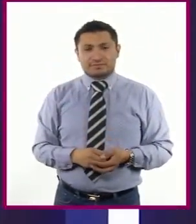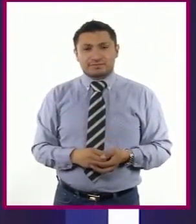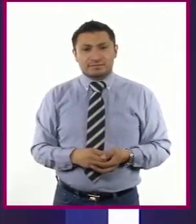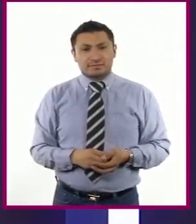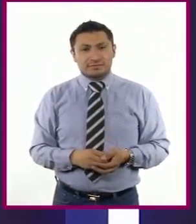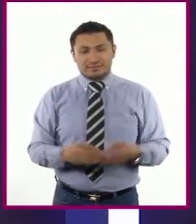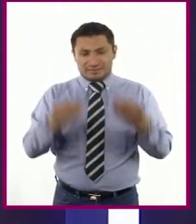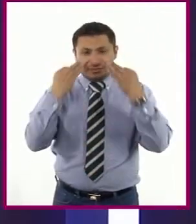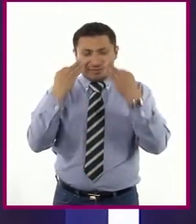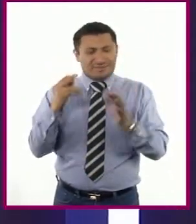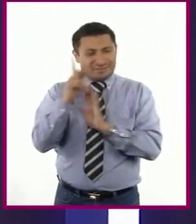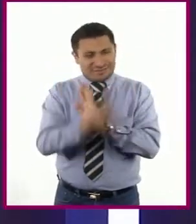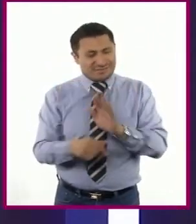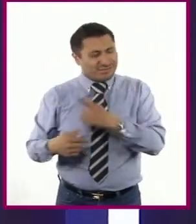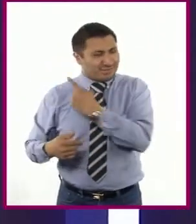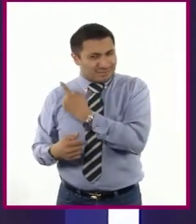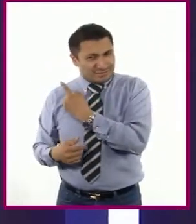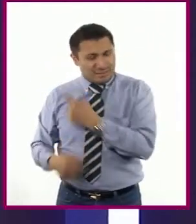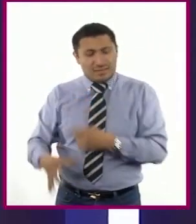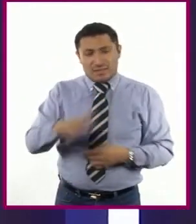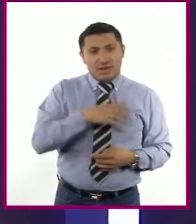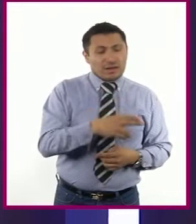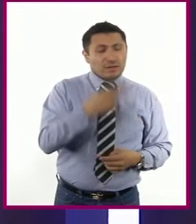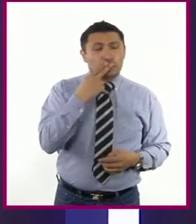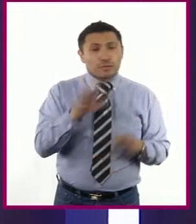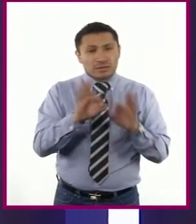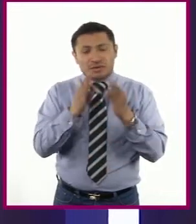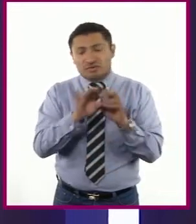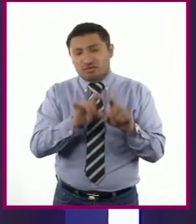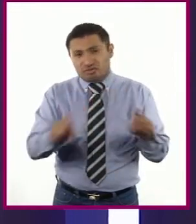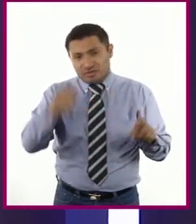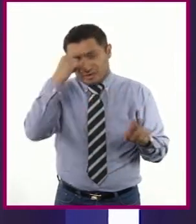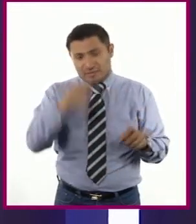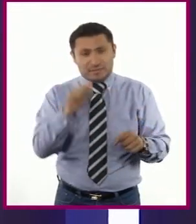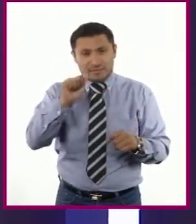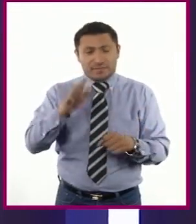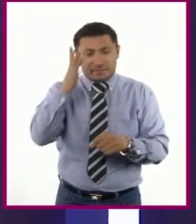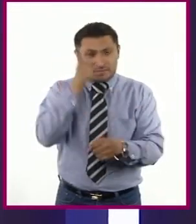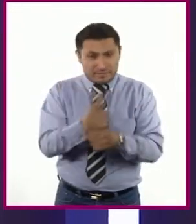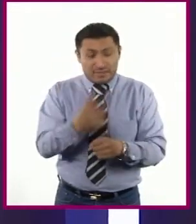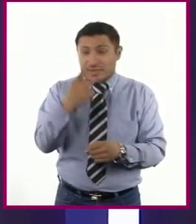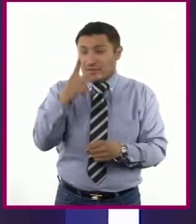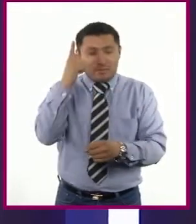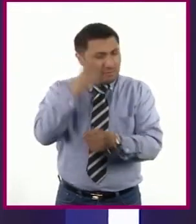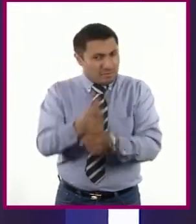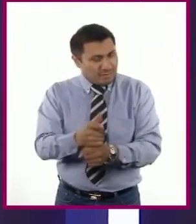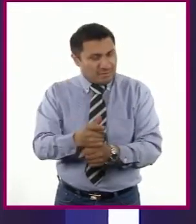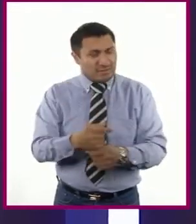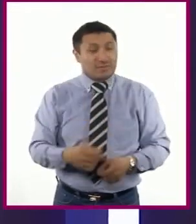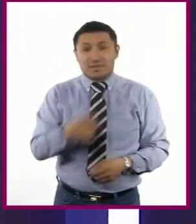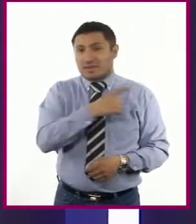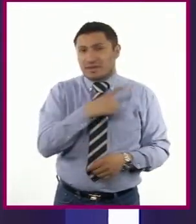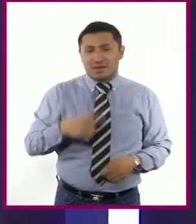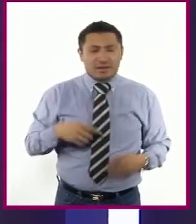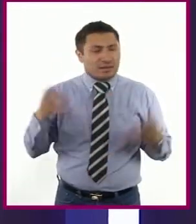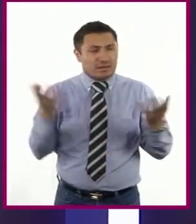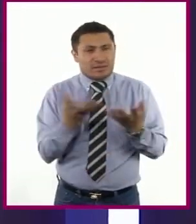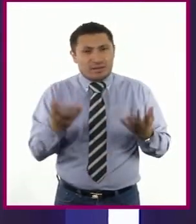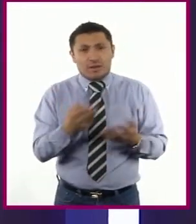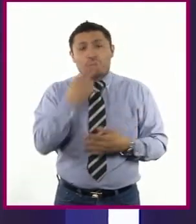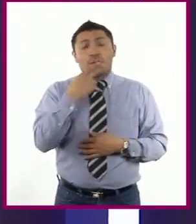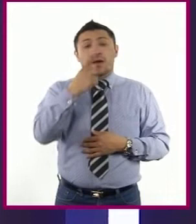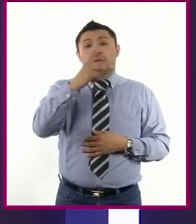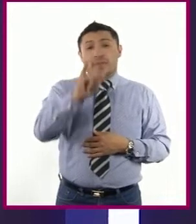Como nos mostró el video, en la aplicación de las fórmulas para obtener el área y el perímetro del círculo, debemos recurrir al número